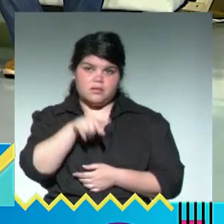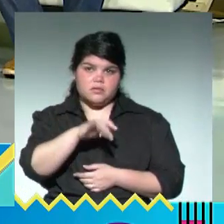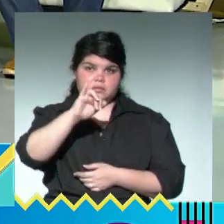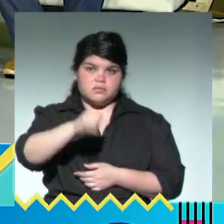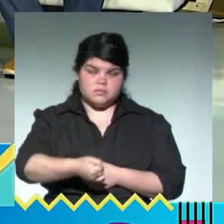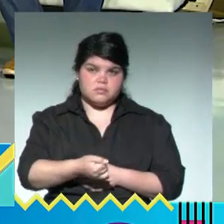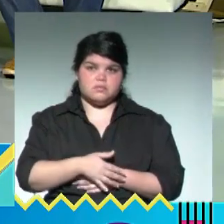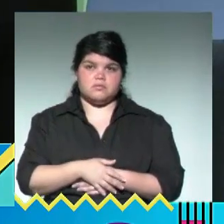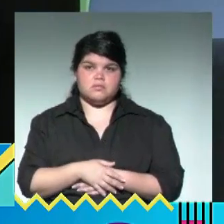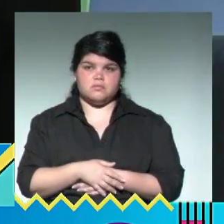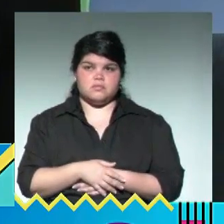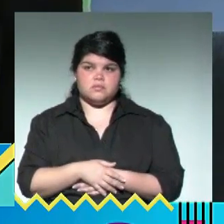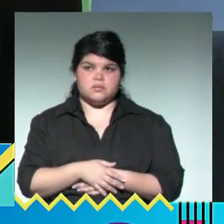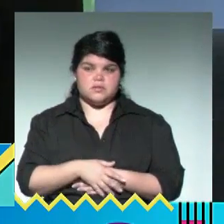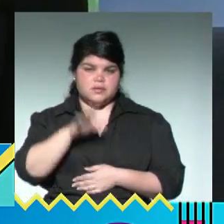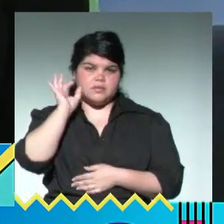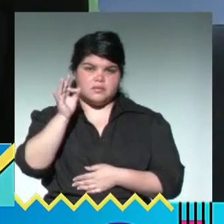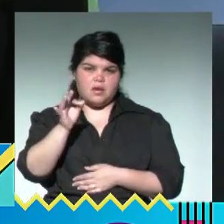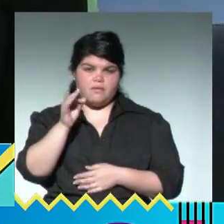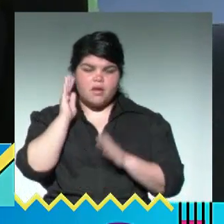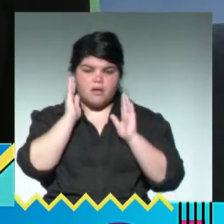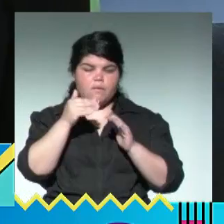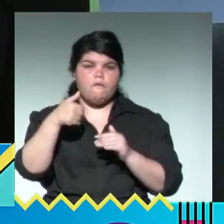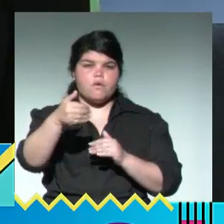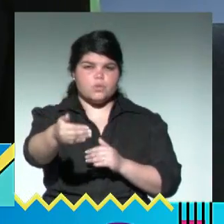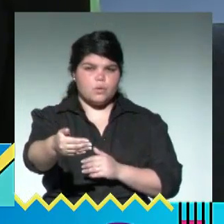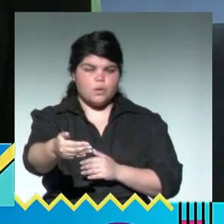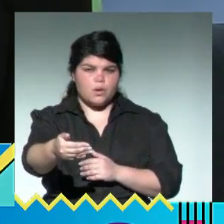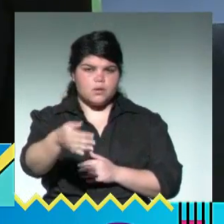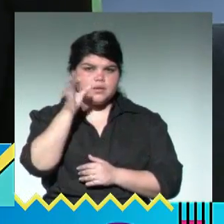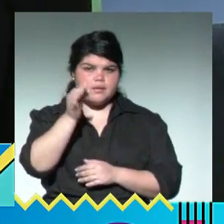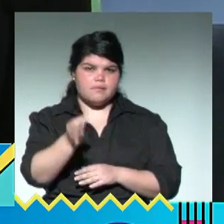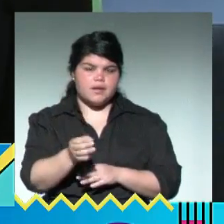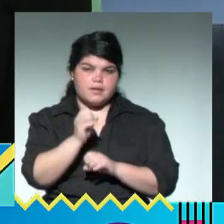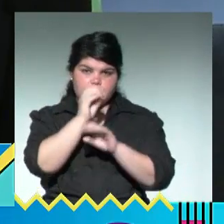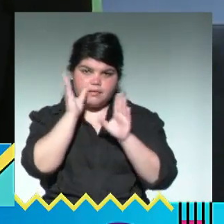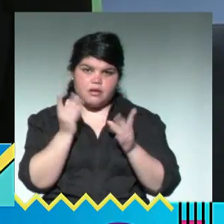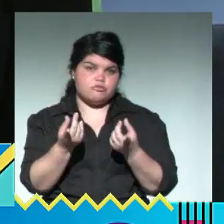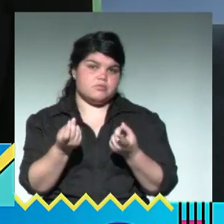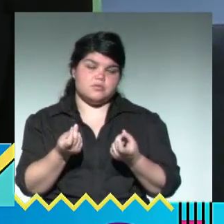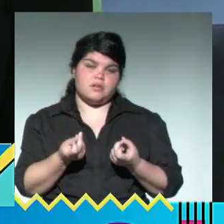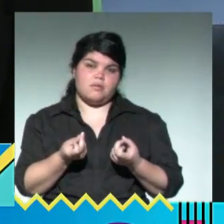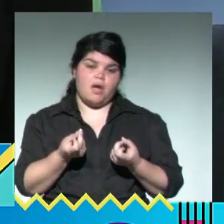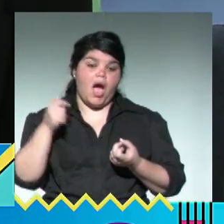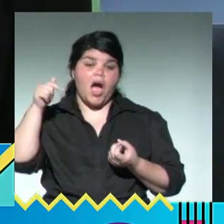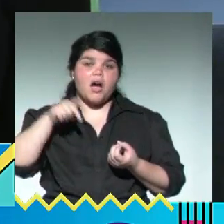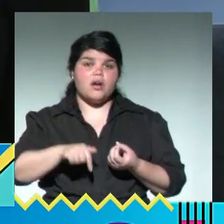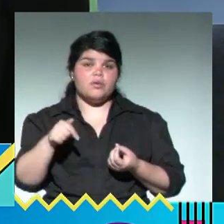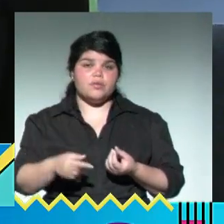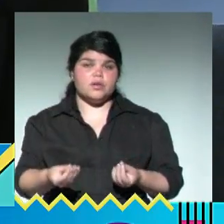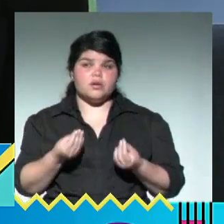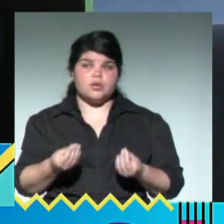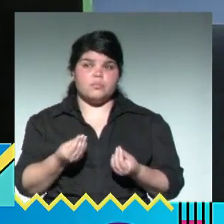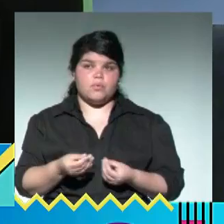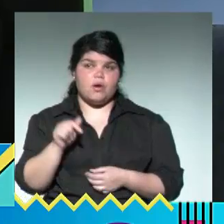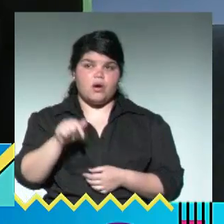mucho más precavido, pero ahora sinceramente no queda otra que déficit